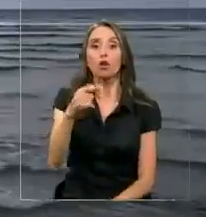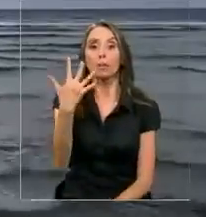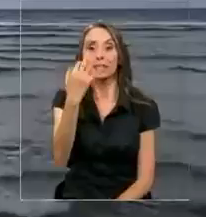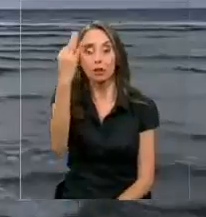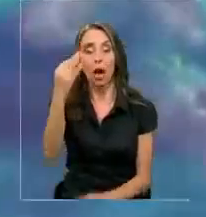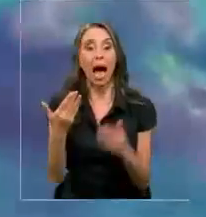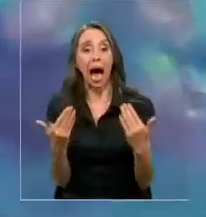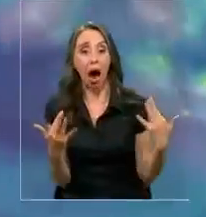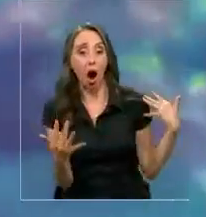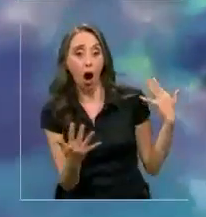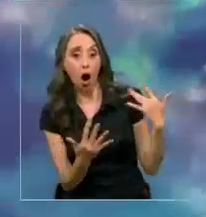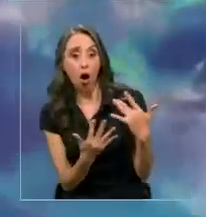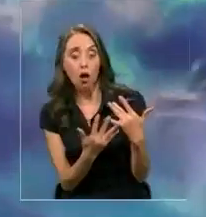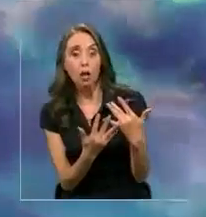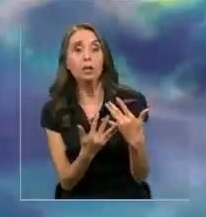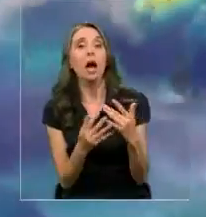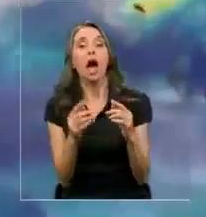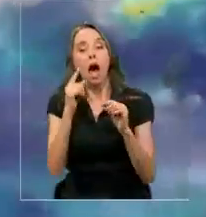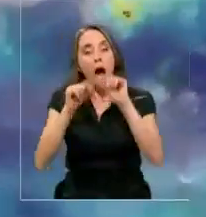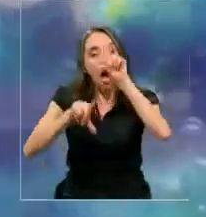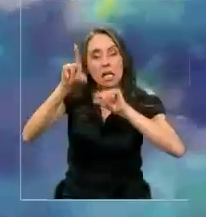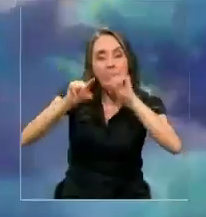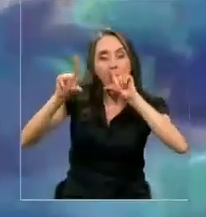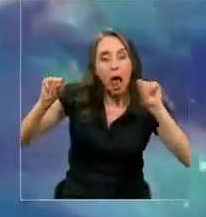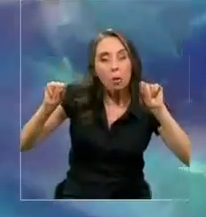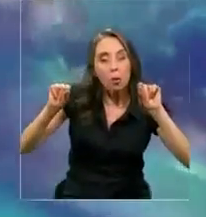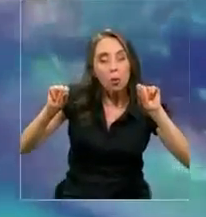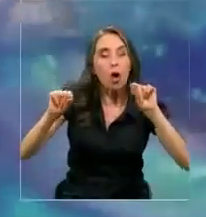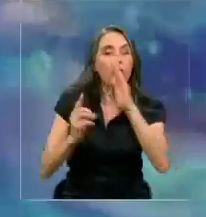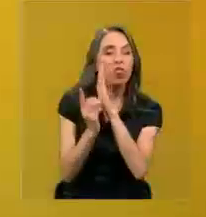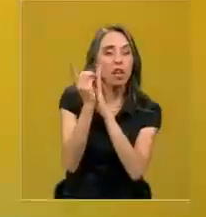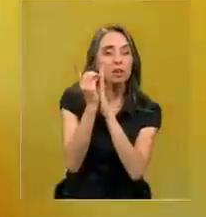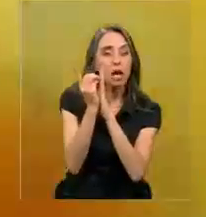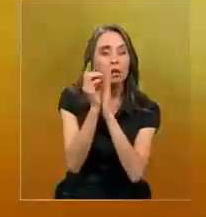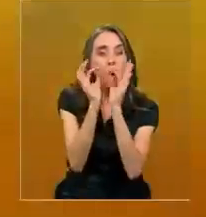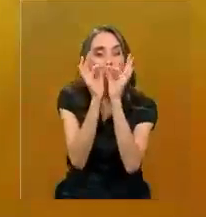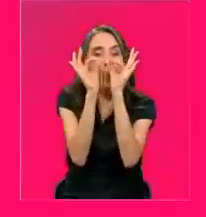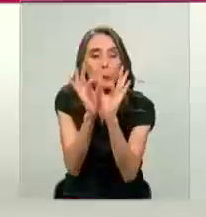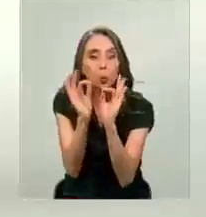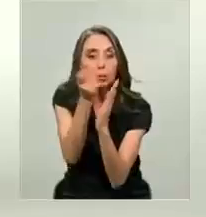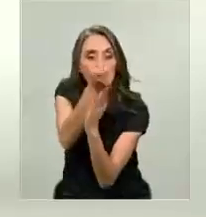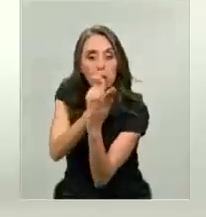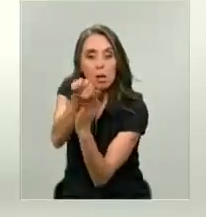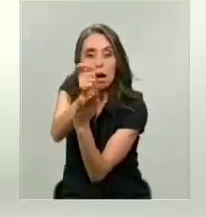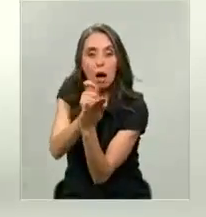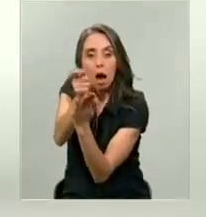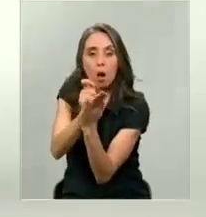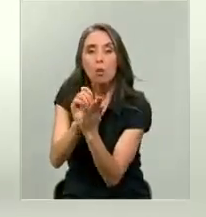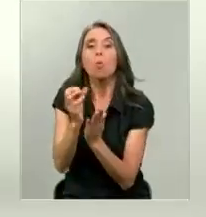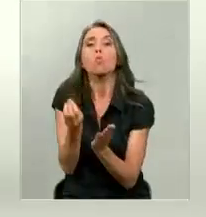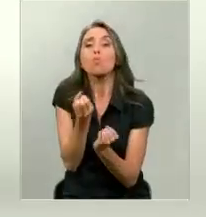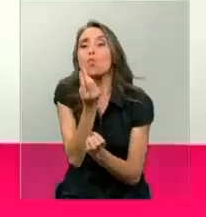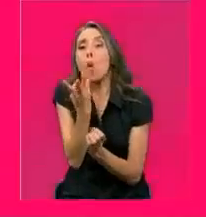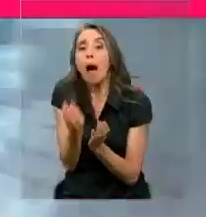embargo, ahora gracias al avance de los modelos, pudieron realizar estimaciones más precisas.